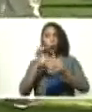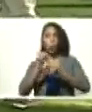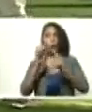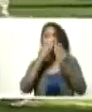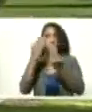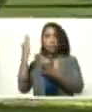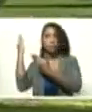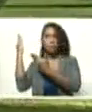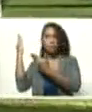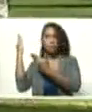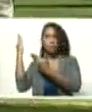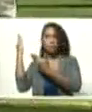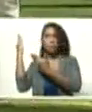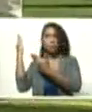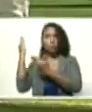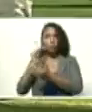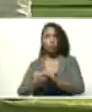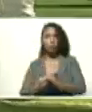y además, Ernesto,